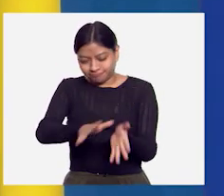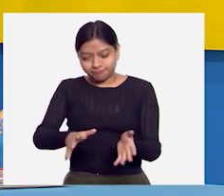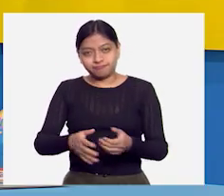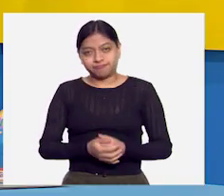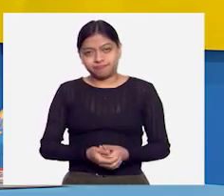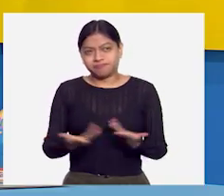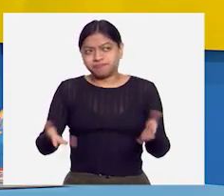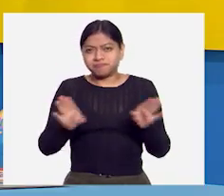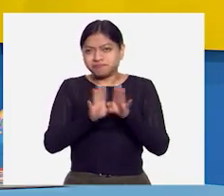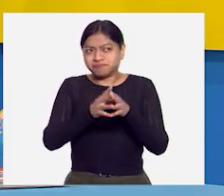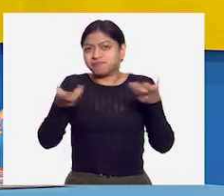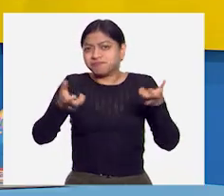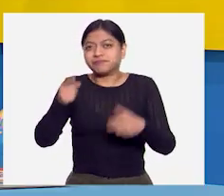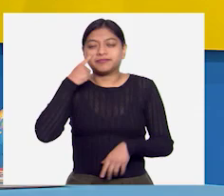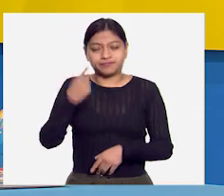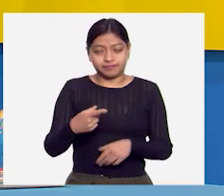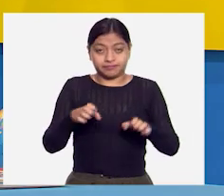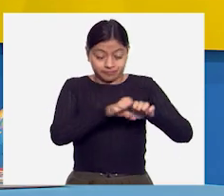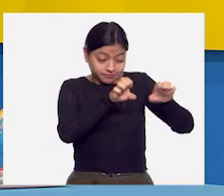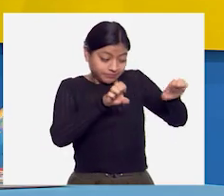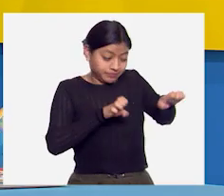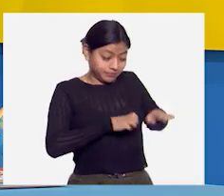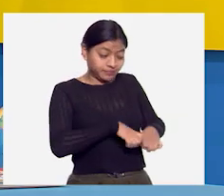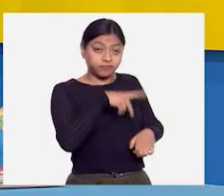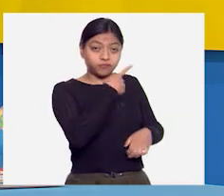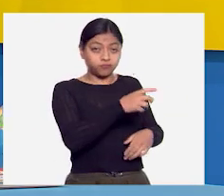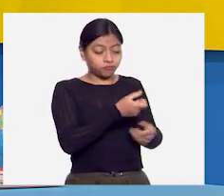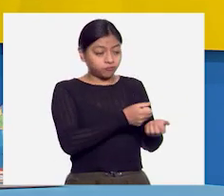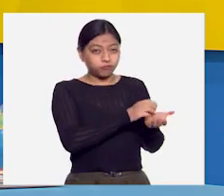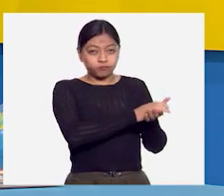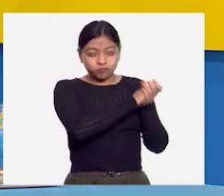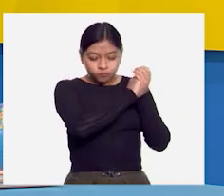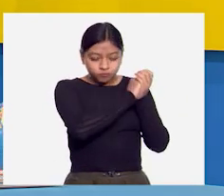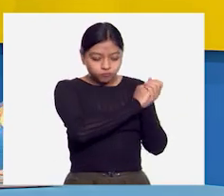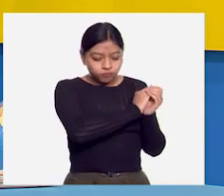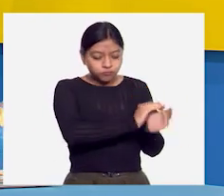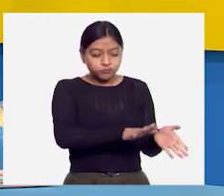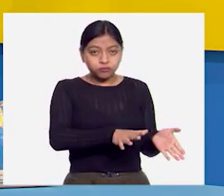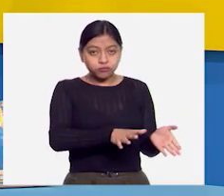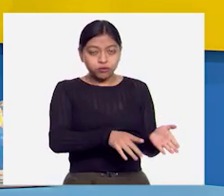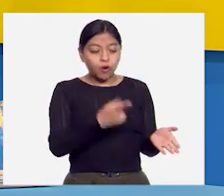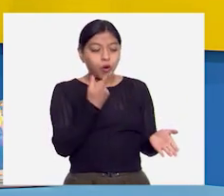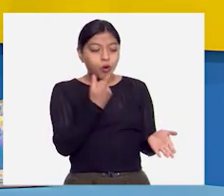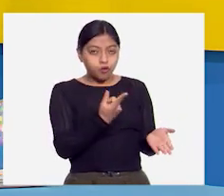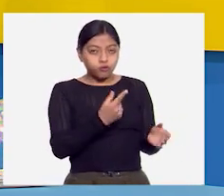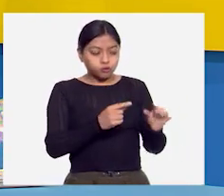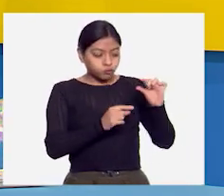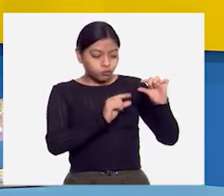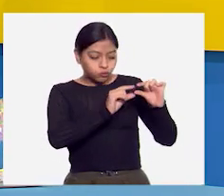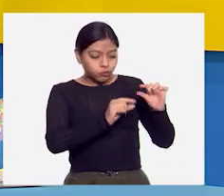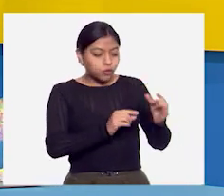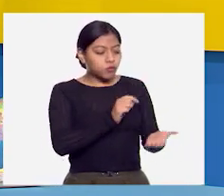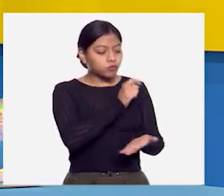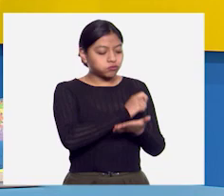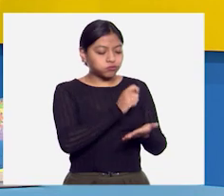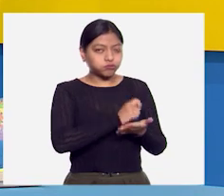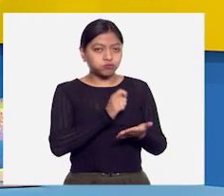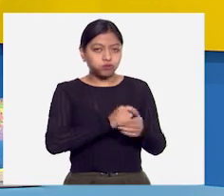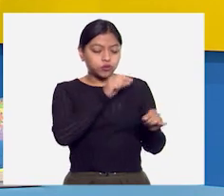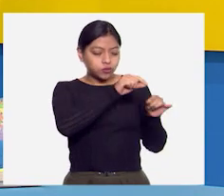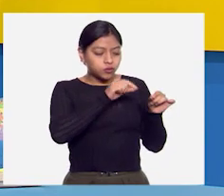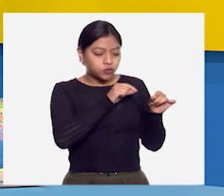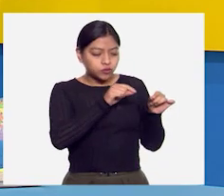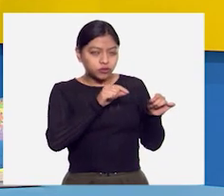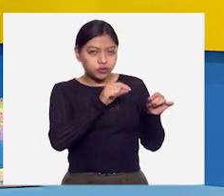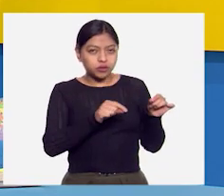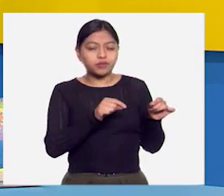maestra? Cada equipo registró los resultados de lanzar todos un dado al mismo tiempo y luego buscaron el valor numérico